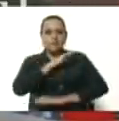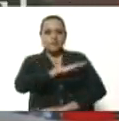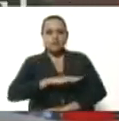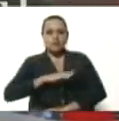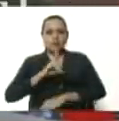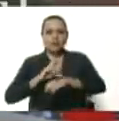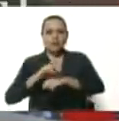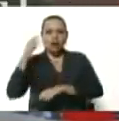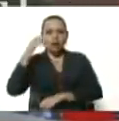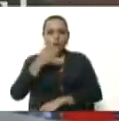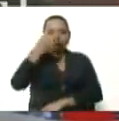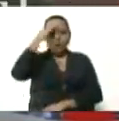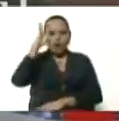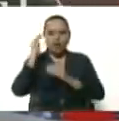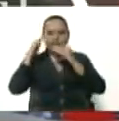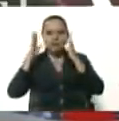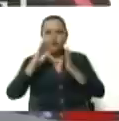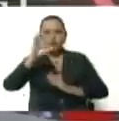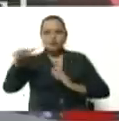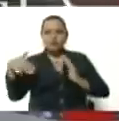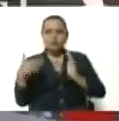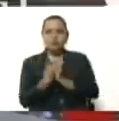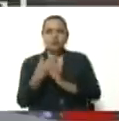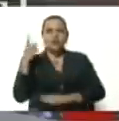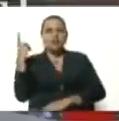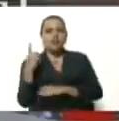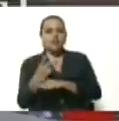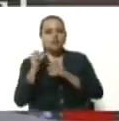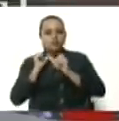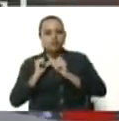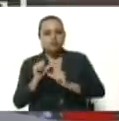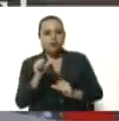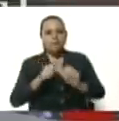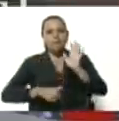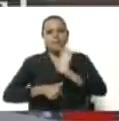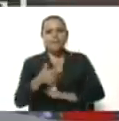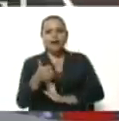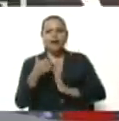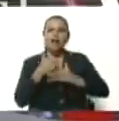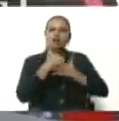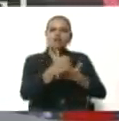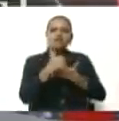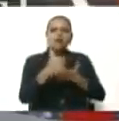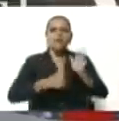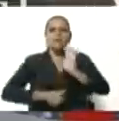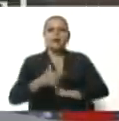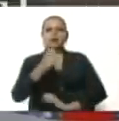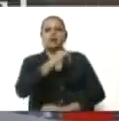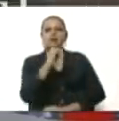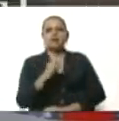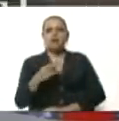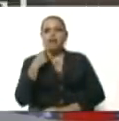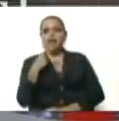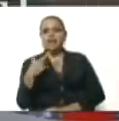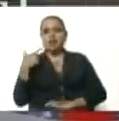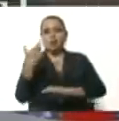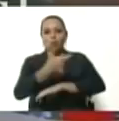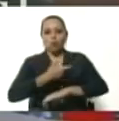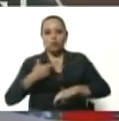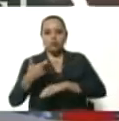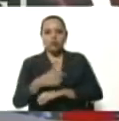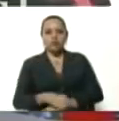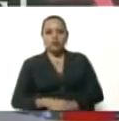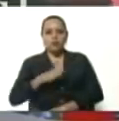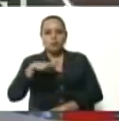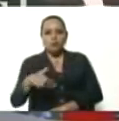cubana, atención, compañero. Hay que hacer más por el Zulia, fue lo que le dije hoy al gobernador Omar Prieto.